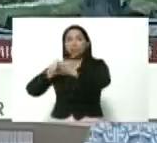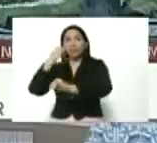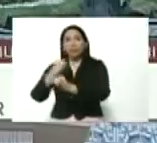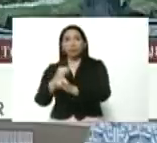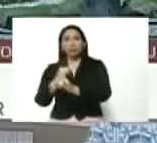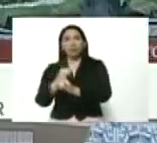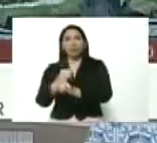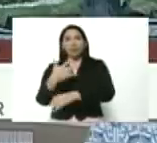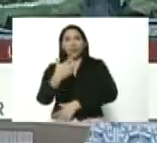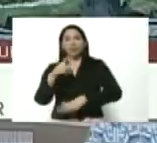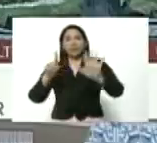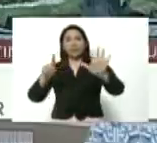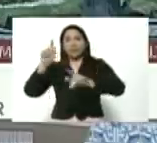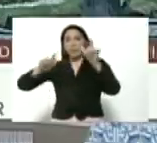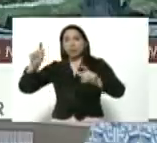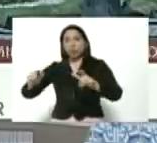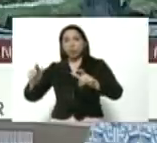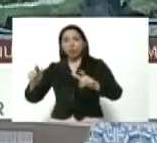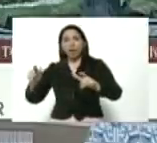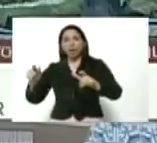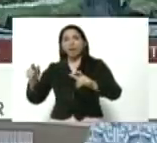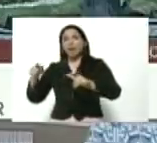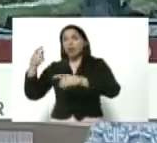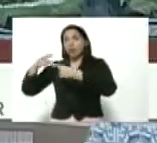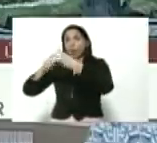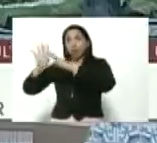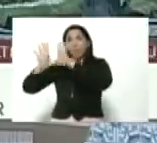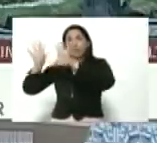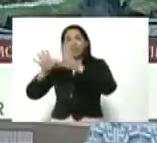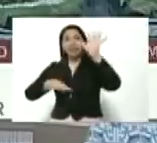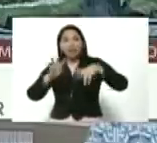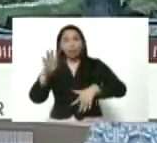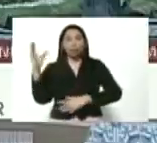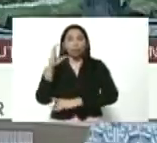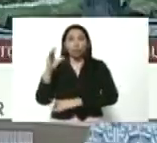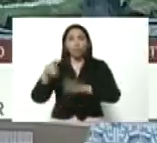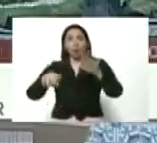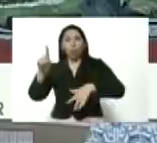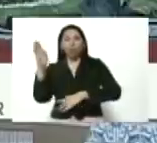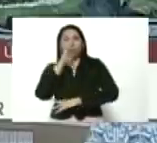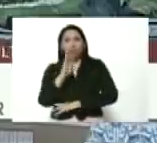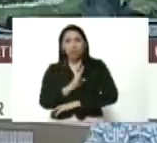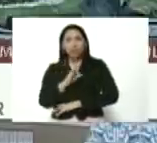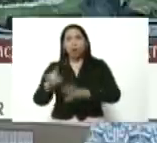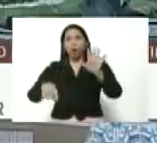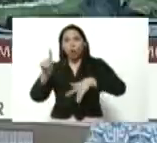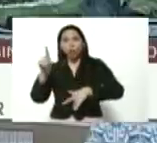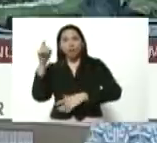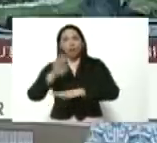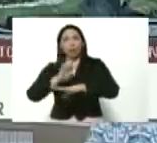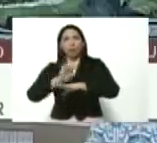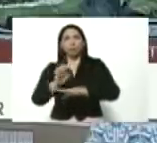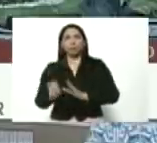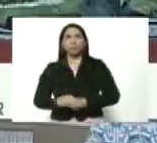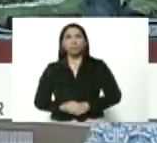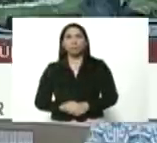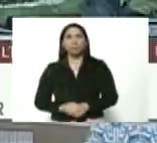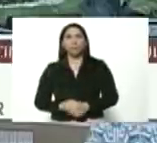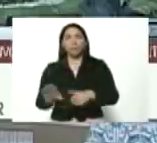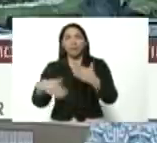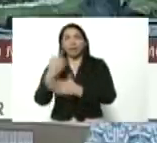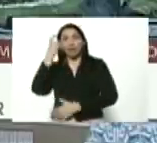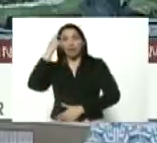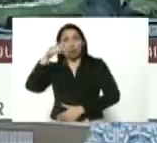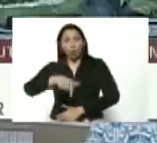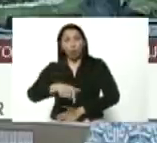y 36 casos importados 14 de colombia 11 brasil y 11 adecuado al día de